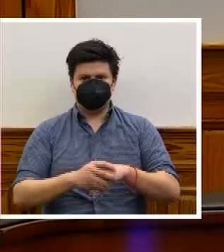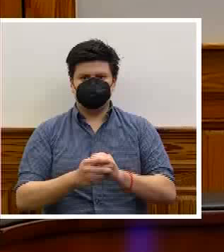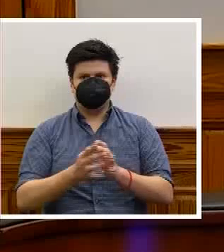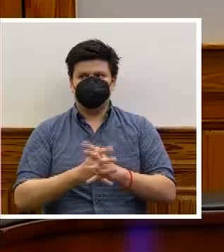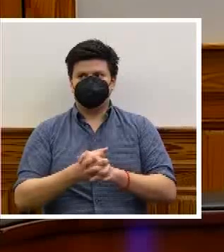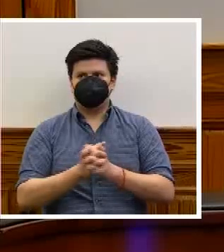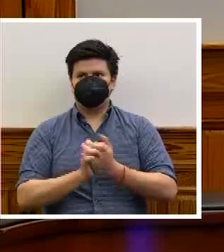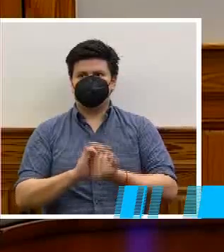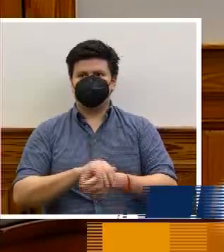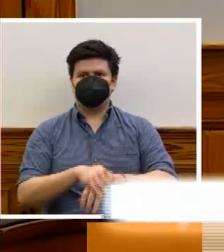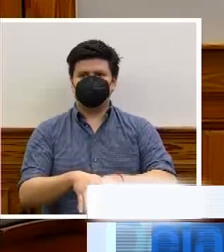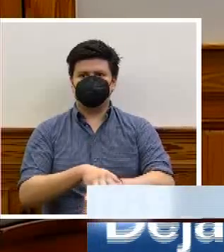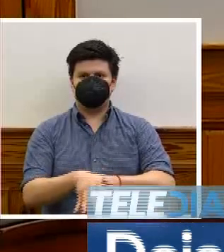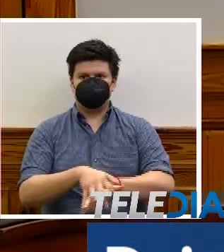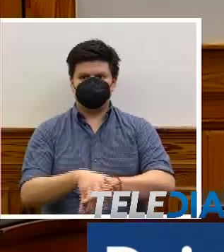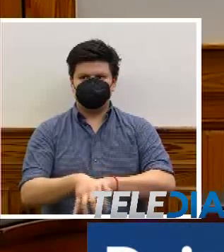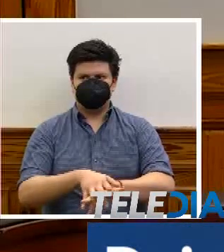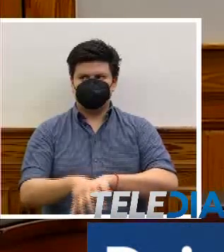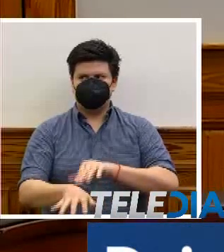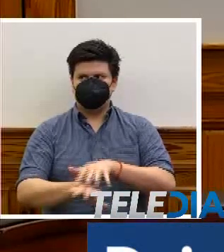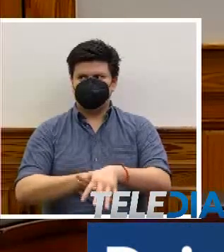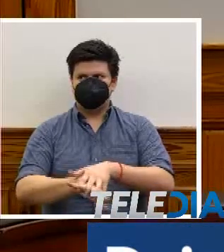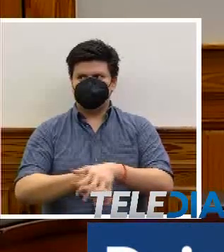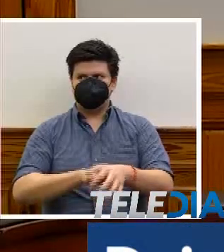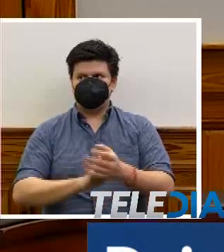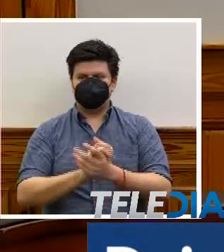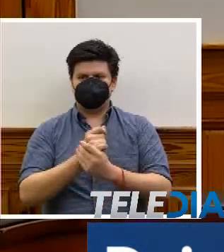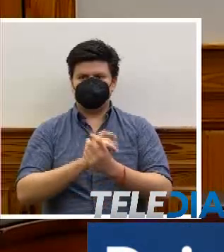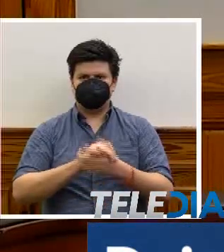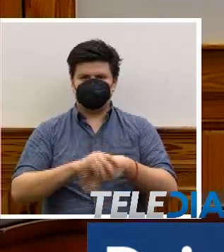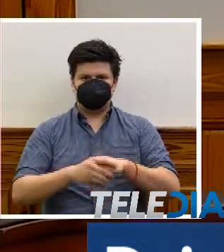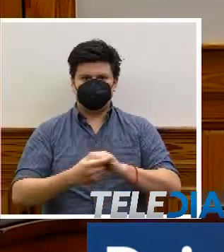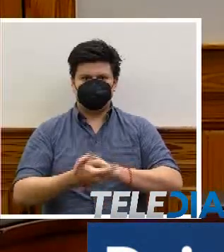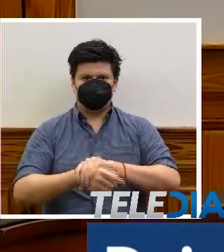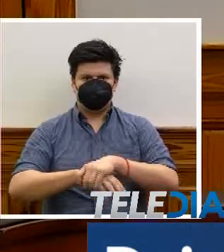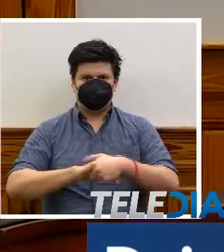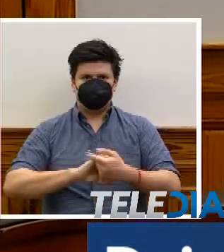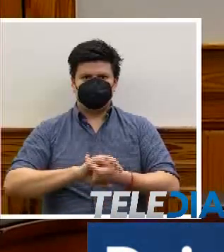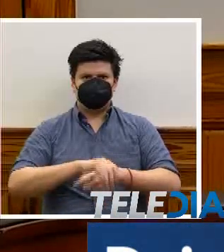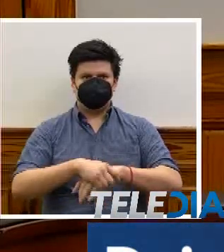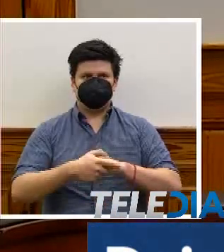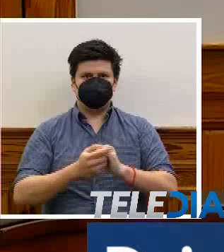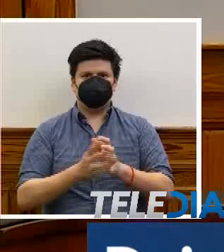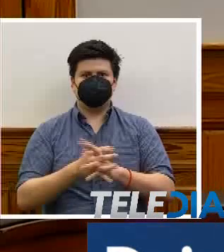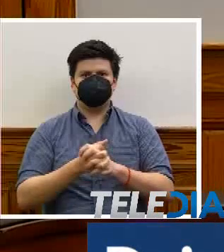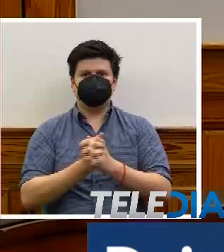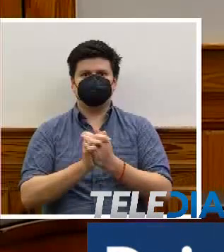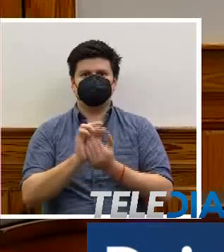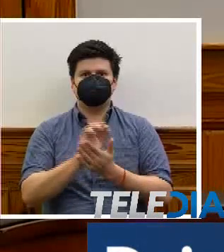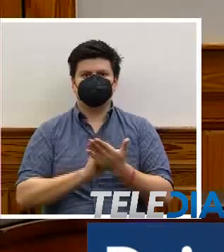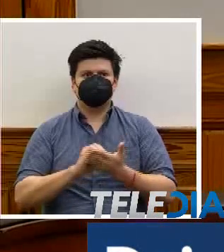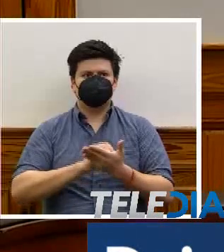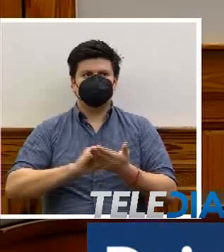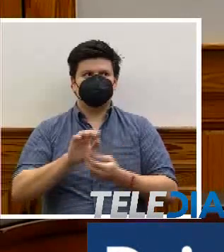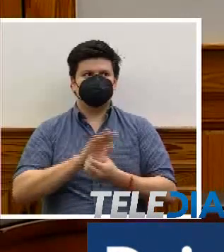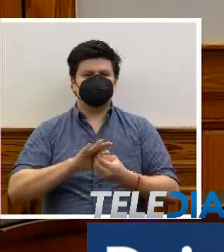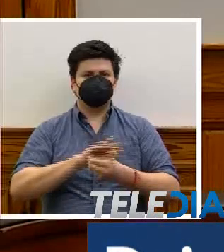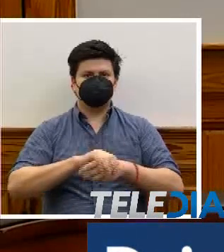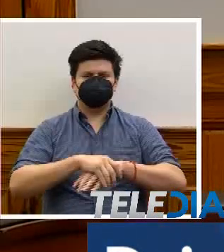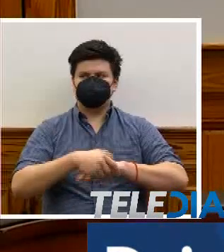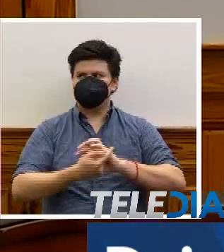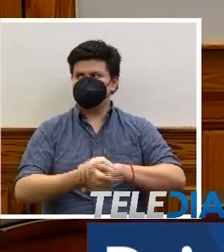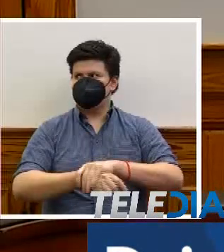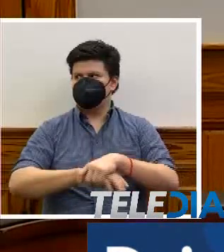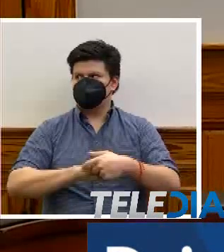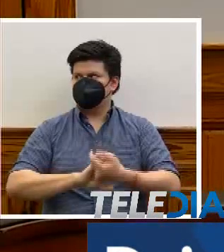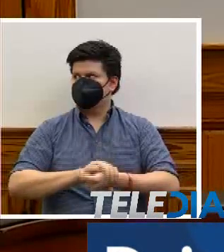gobernador Jaime Rodríguez Calderón con los alcaldes metropolitanos vía Zoom, les informó que Manuel de la O Cavazos va a dejar las conferencias diarias de las